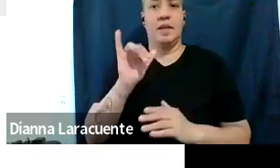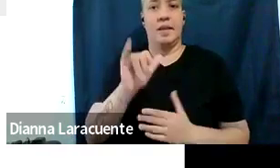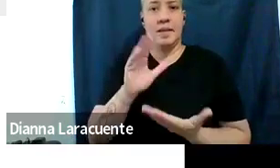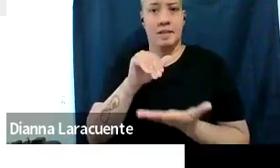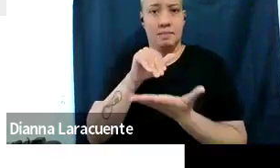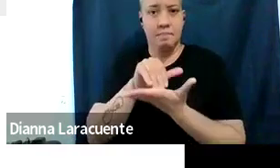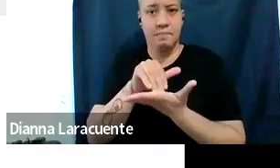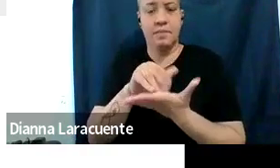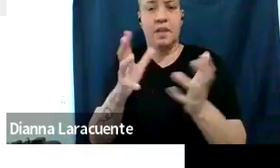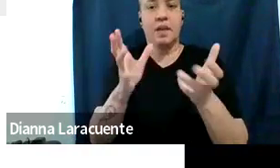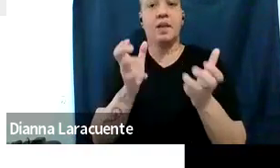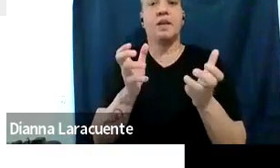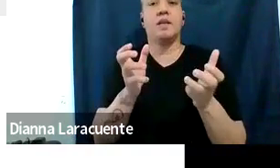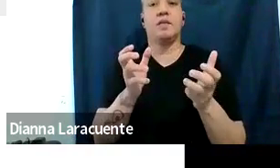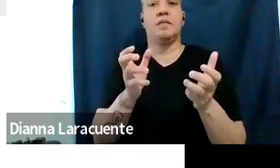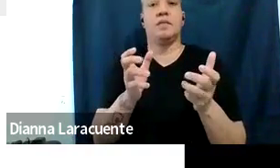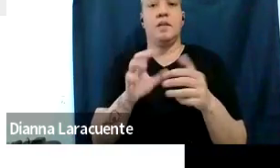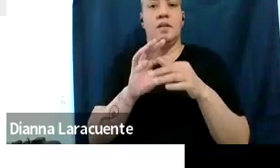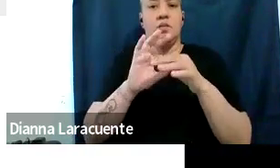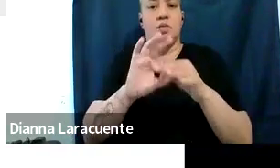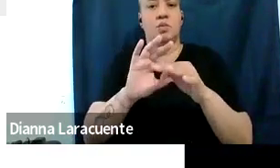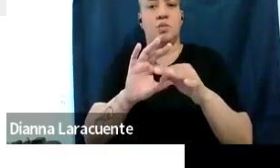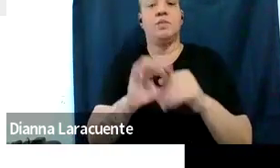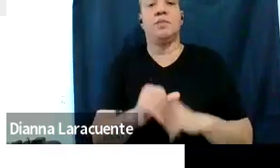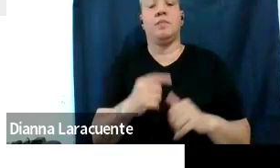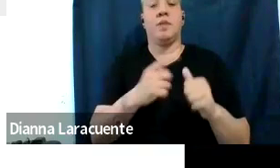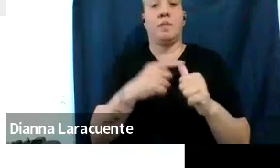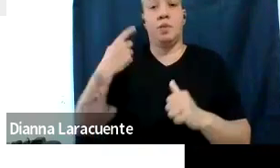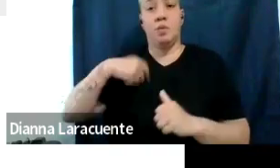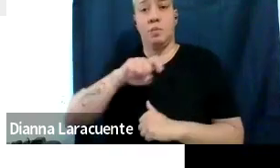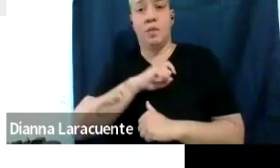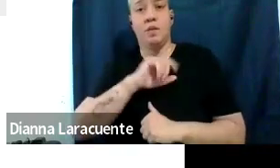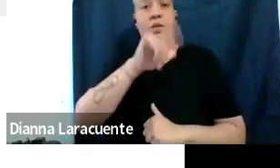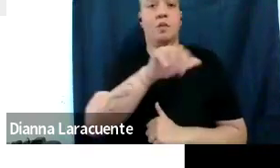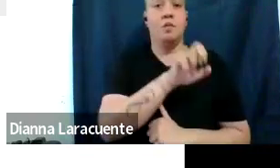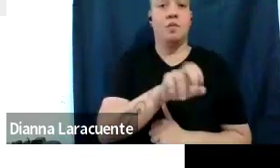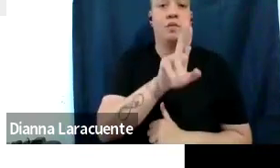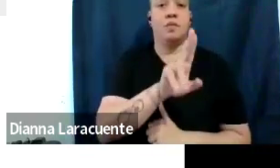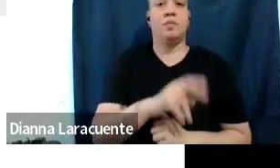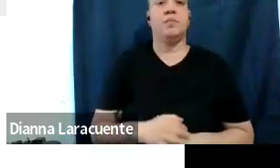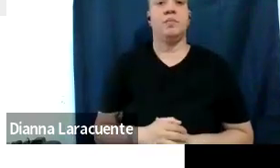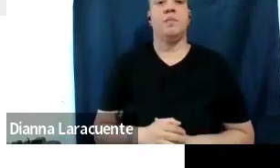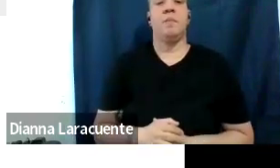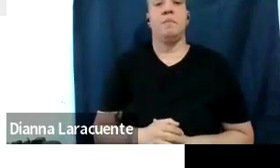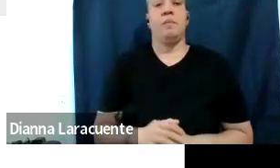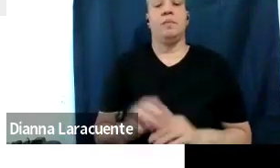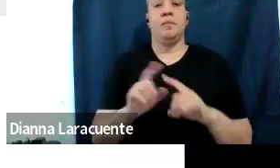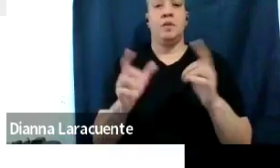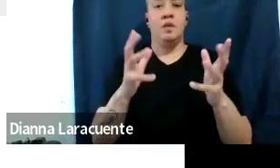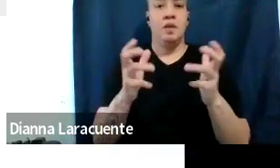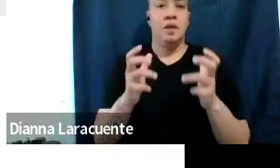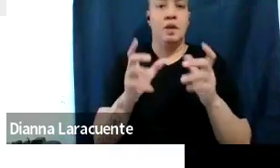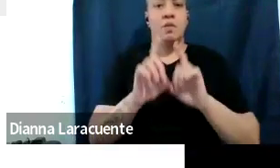quería esa unión, primero con España y después con Estados Unidos, pero la quería con